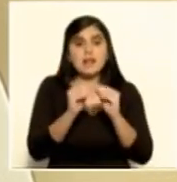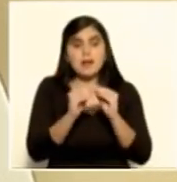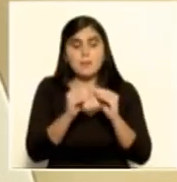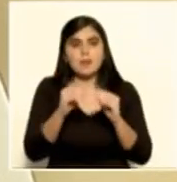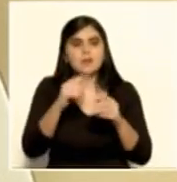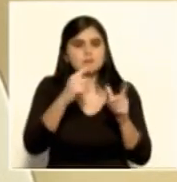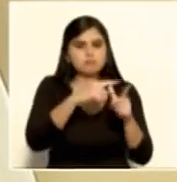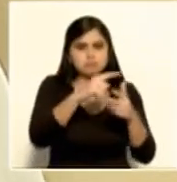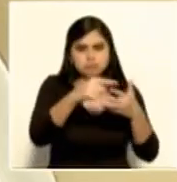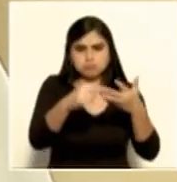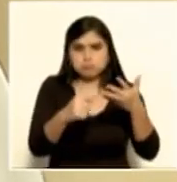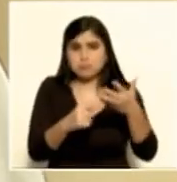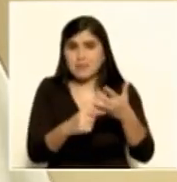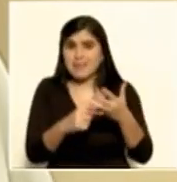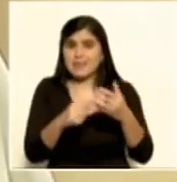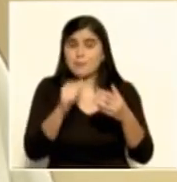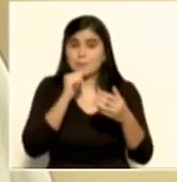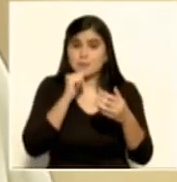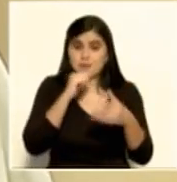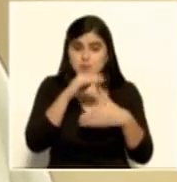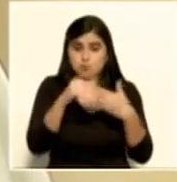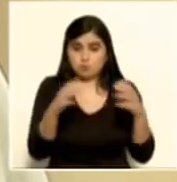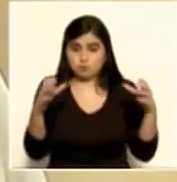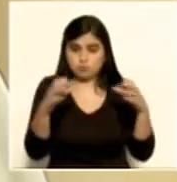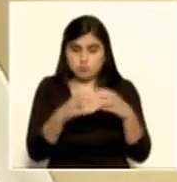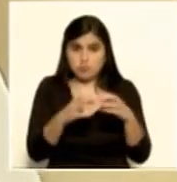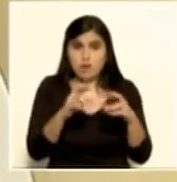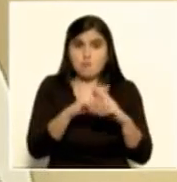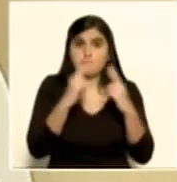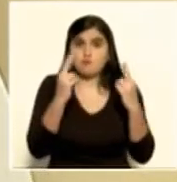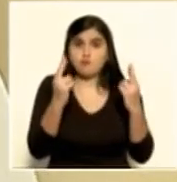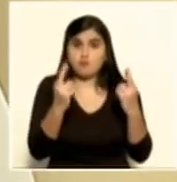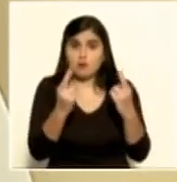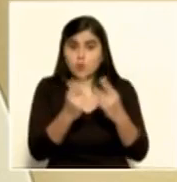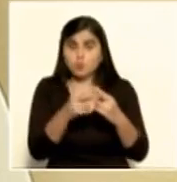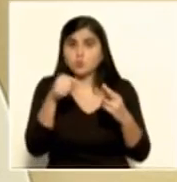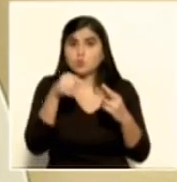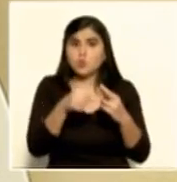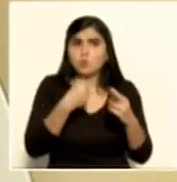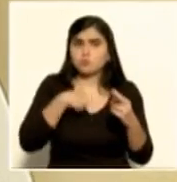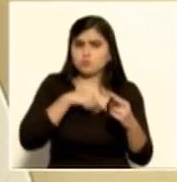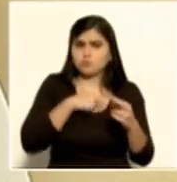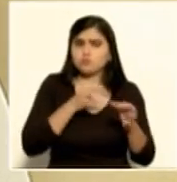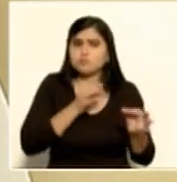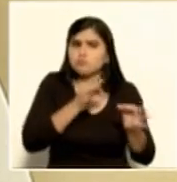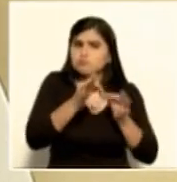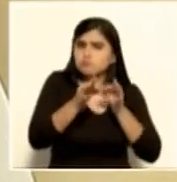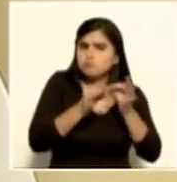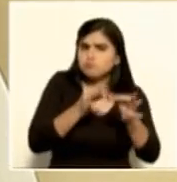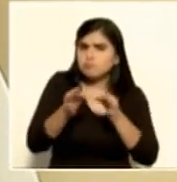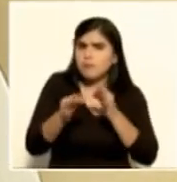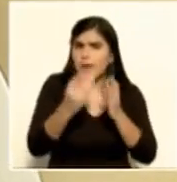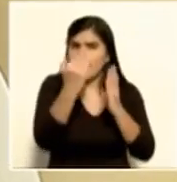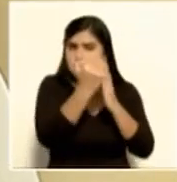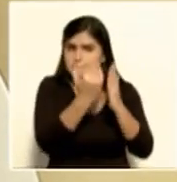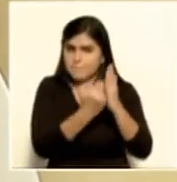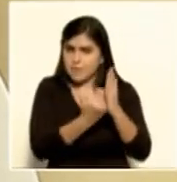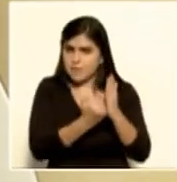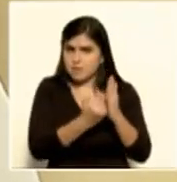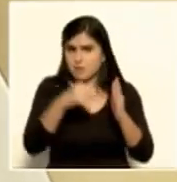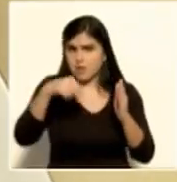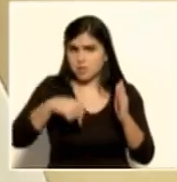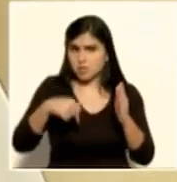privado, y participamos en una reunión en las cuales se le explicaron cuáles iban a ser las medidas que se iban a tomar para